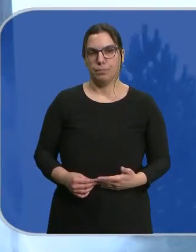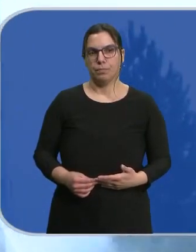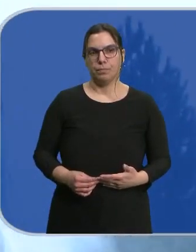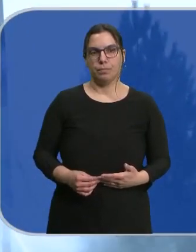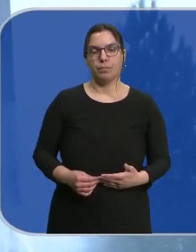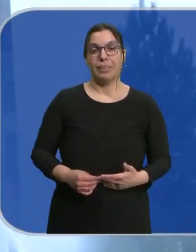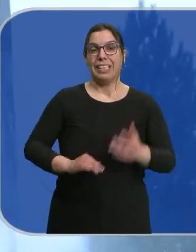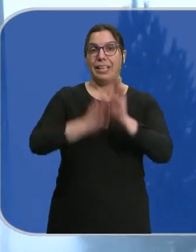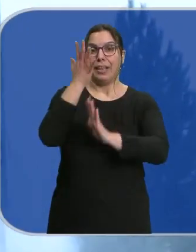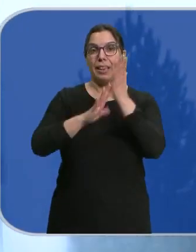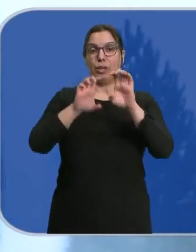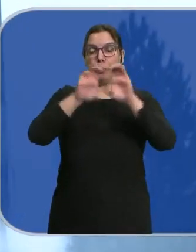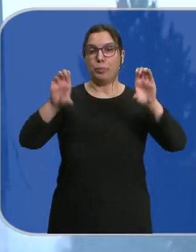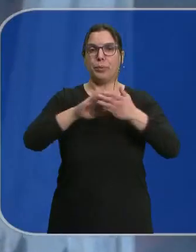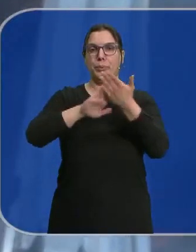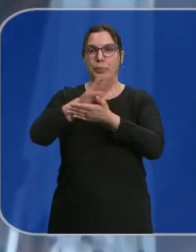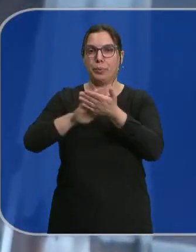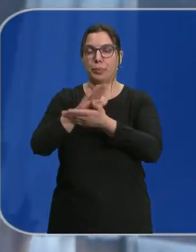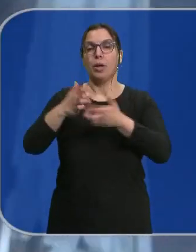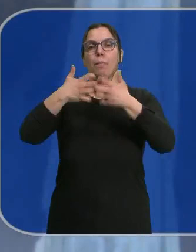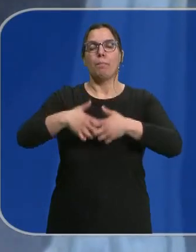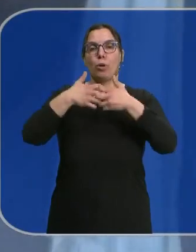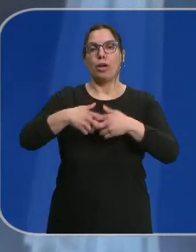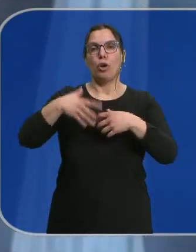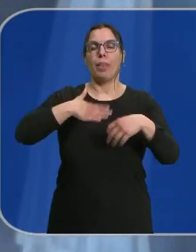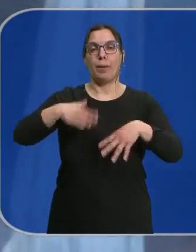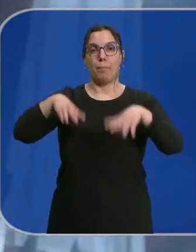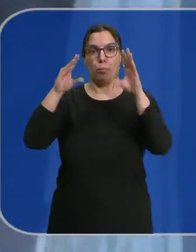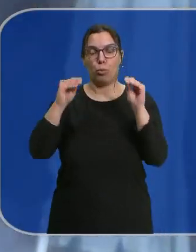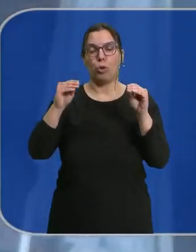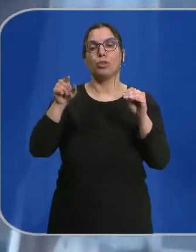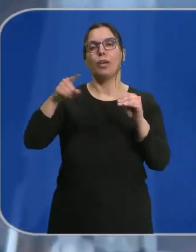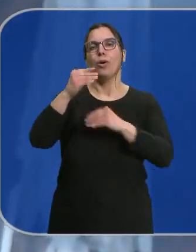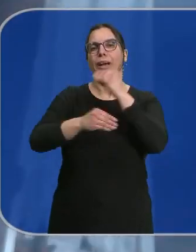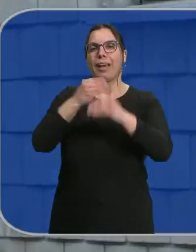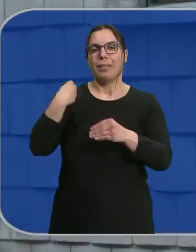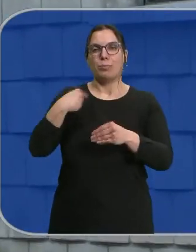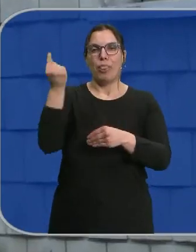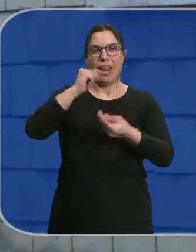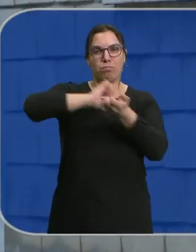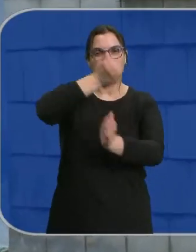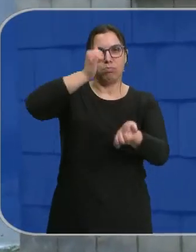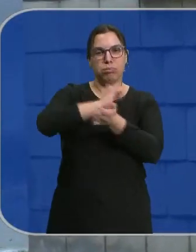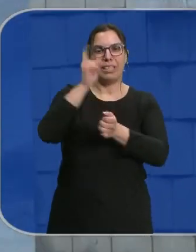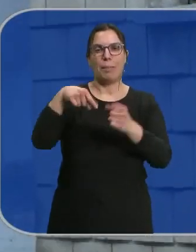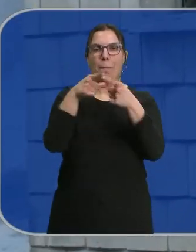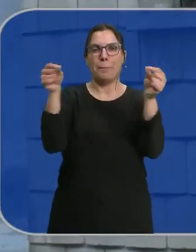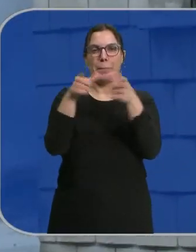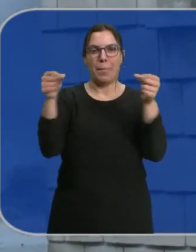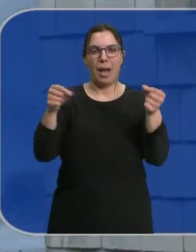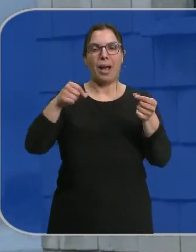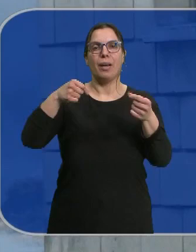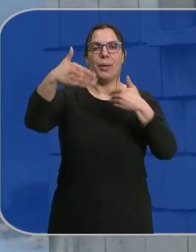Un incendio ha devorado la nave de Molifibra en el polígono burgalés de Villalonquejar. La empresa se dedica a la molienda de cereal y a prensar paja para